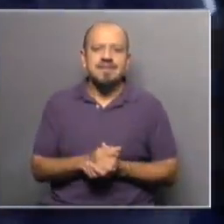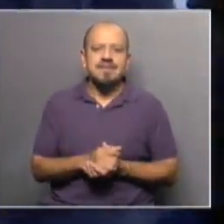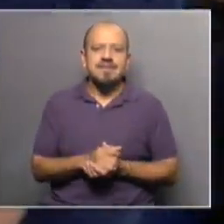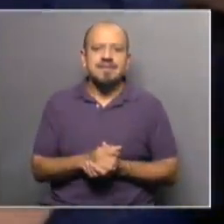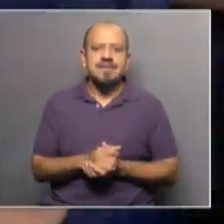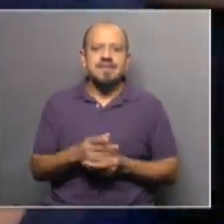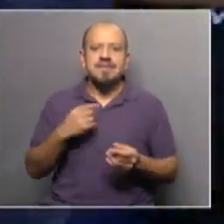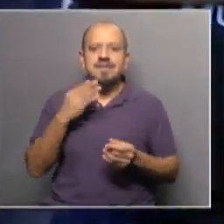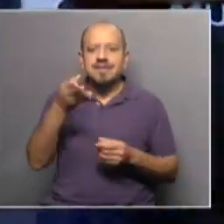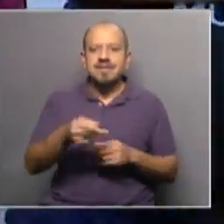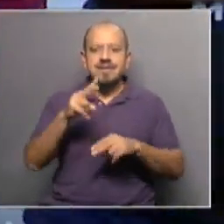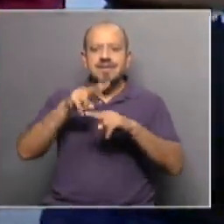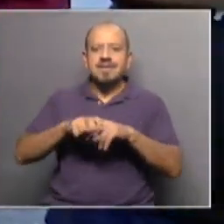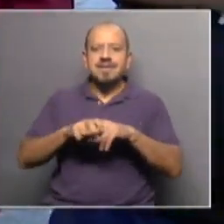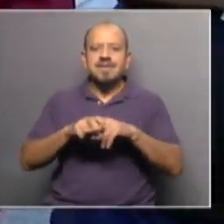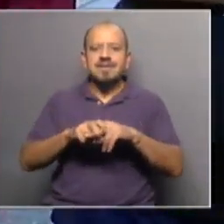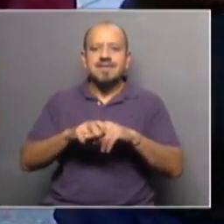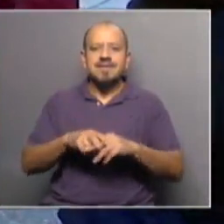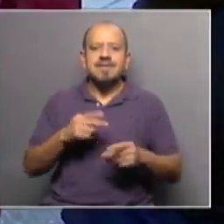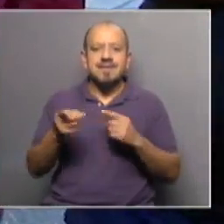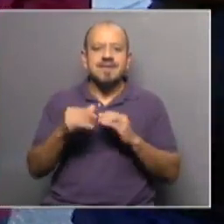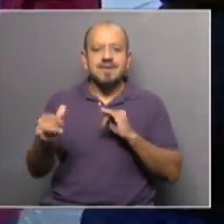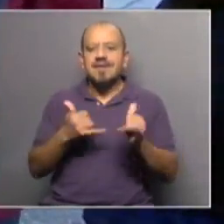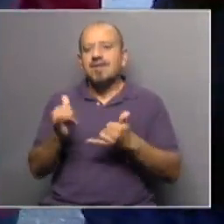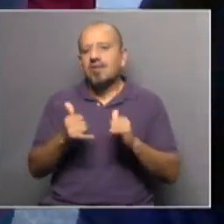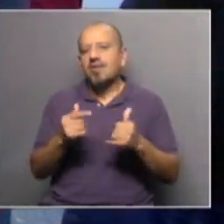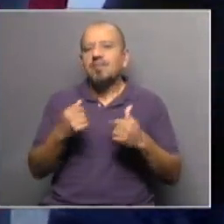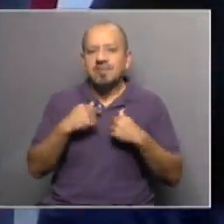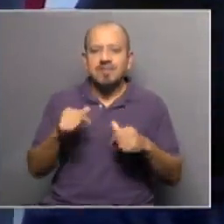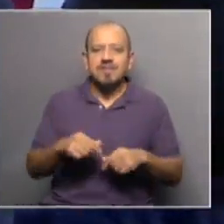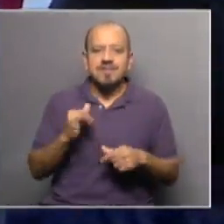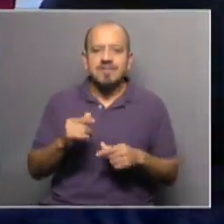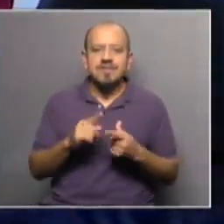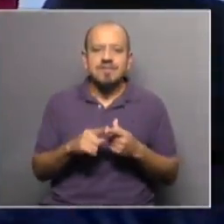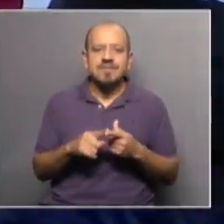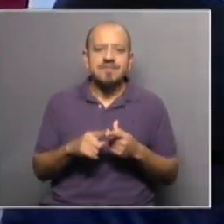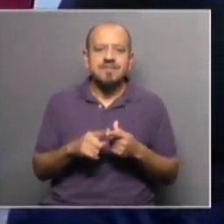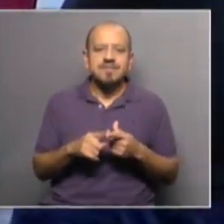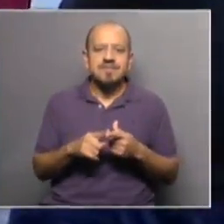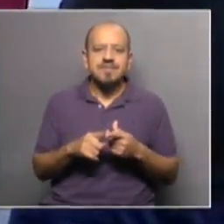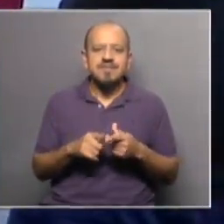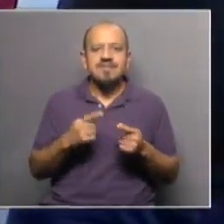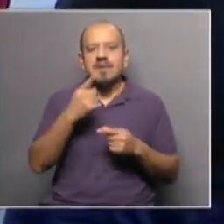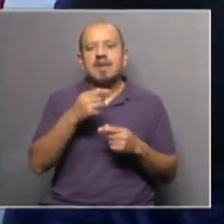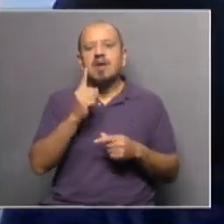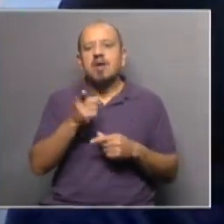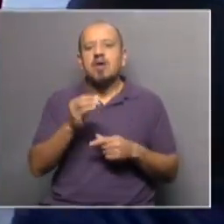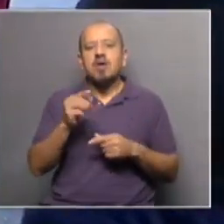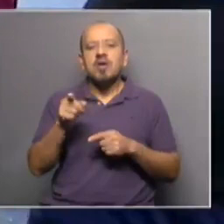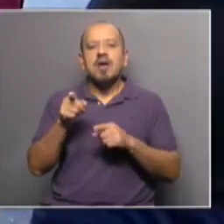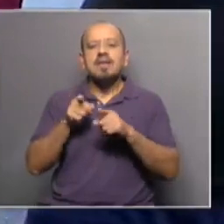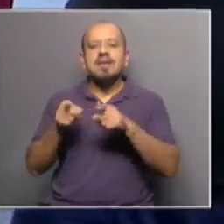sí. Si vamos todos a sentarnos ahí. Sí, no, jodemos entre nosotros, pero está, después sí, todo bien. ¿Y Gonzalo cómo se porta, el